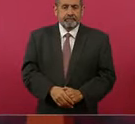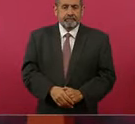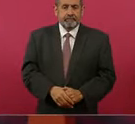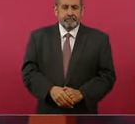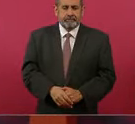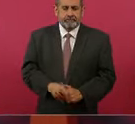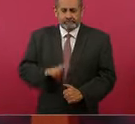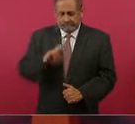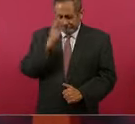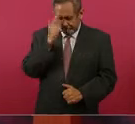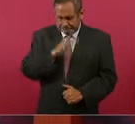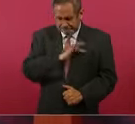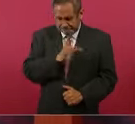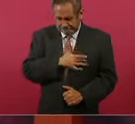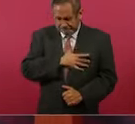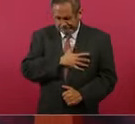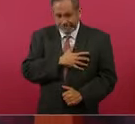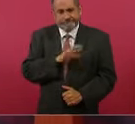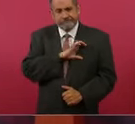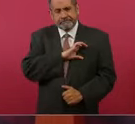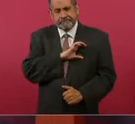Lo recordamos con afecto,